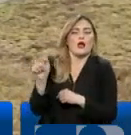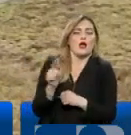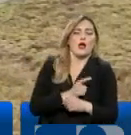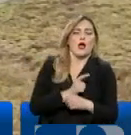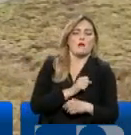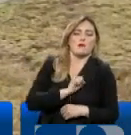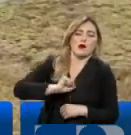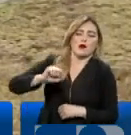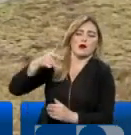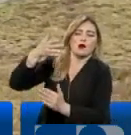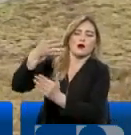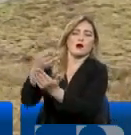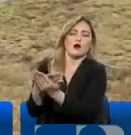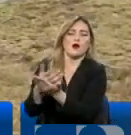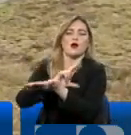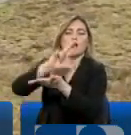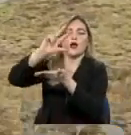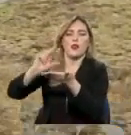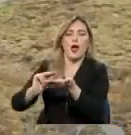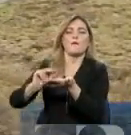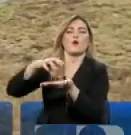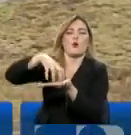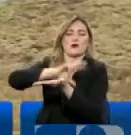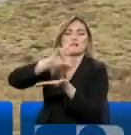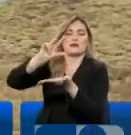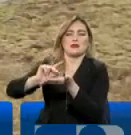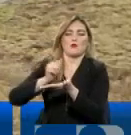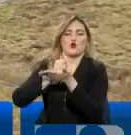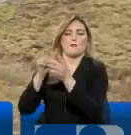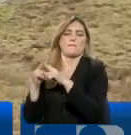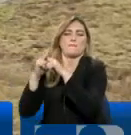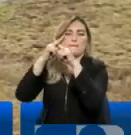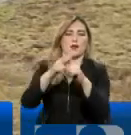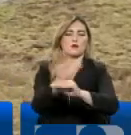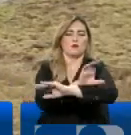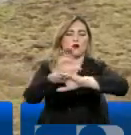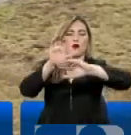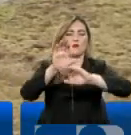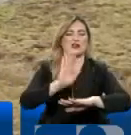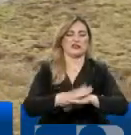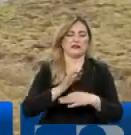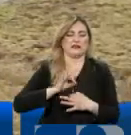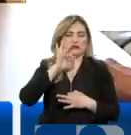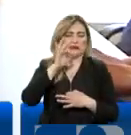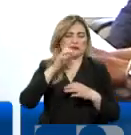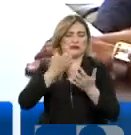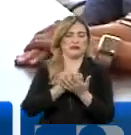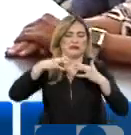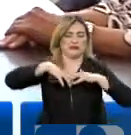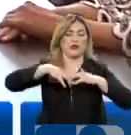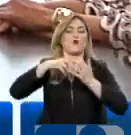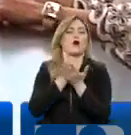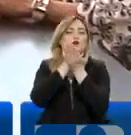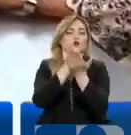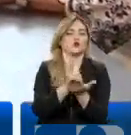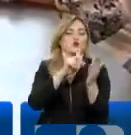créditos agrícolas en el marco de la pandemia como una ayuda financiera. Antes de partir, el presidente de la